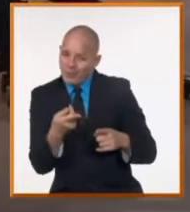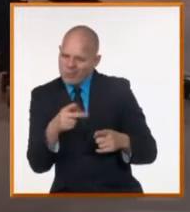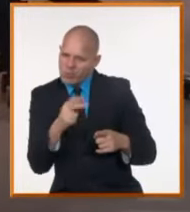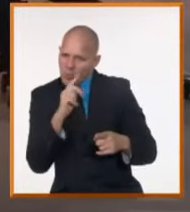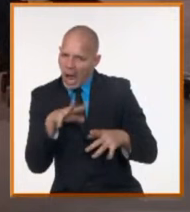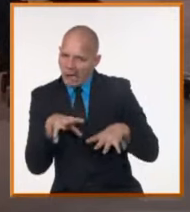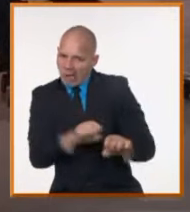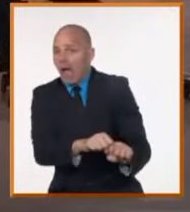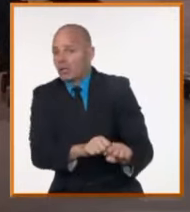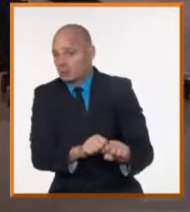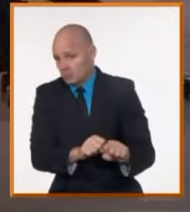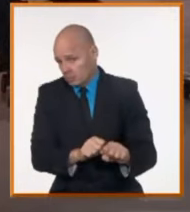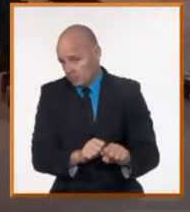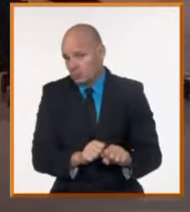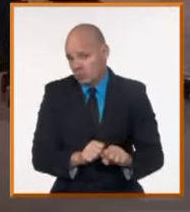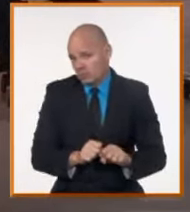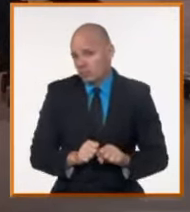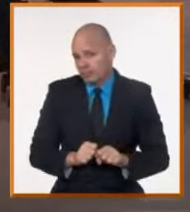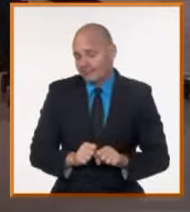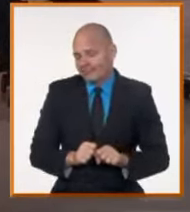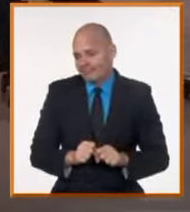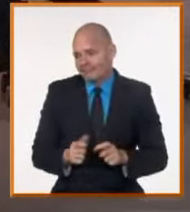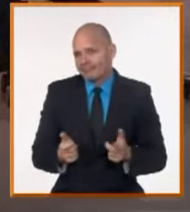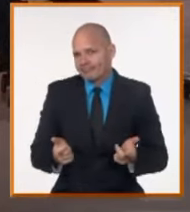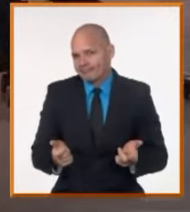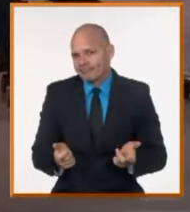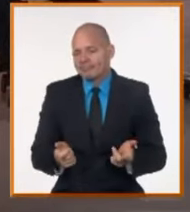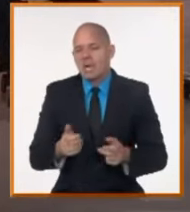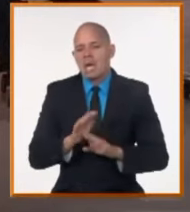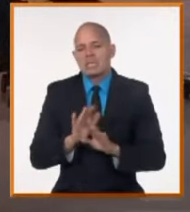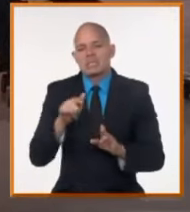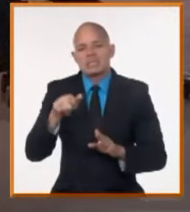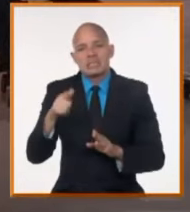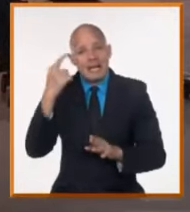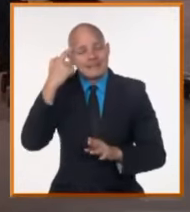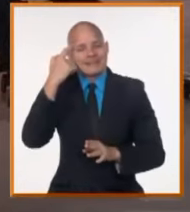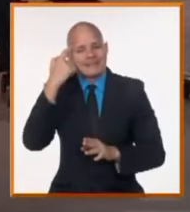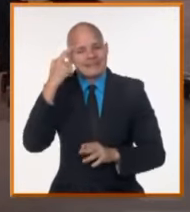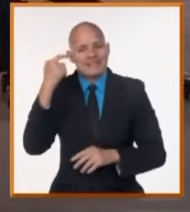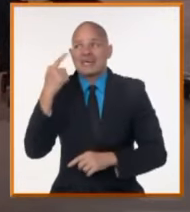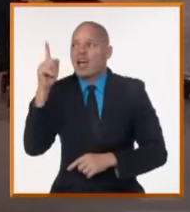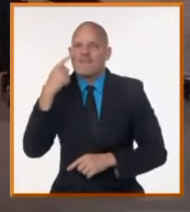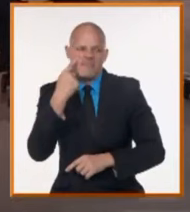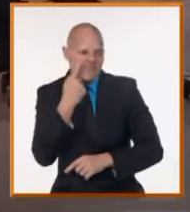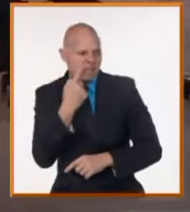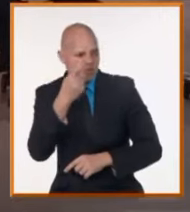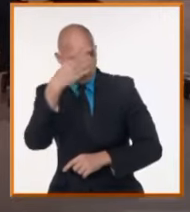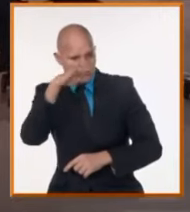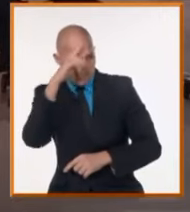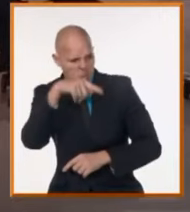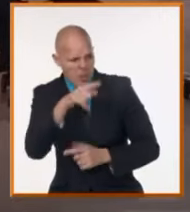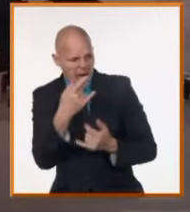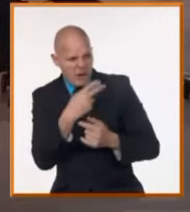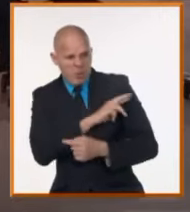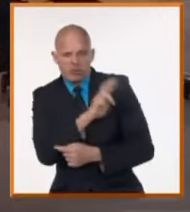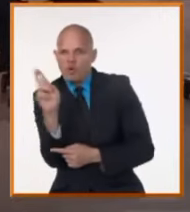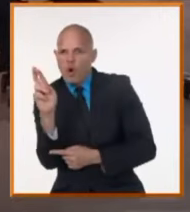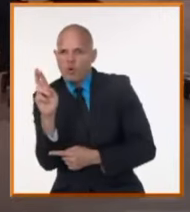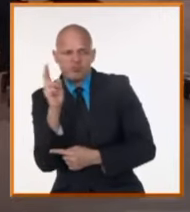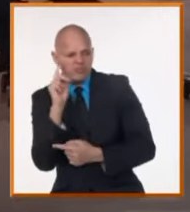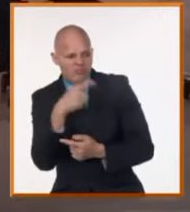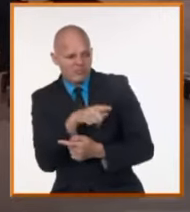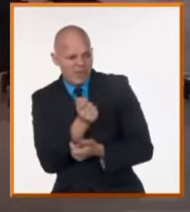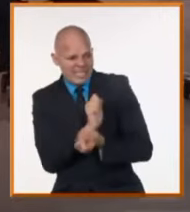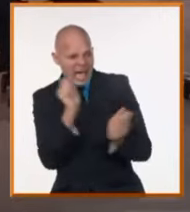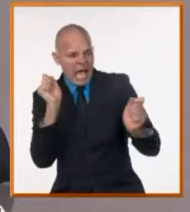la repetición de experiencias revolucionarias en nuestra América, sin lograrlo, por supuesto. Lo que se inicia ahí entonces es una historia de fracaso,